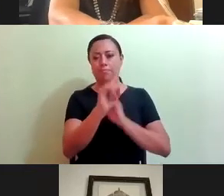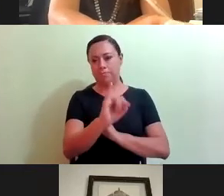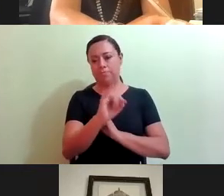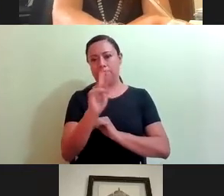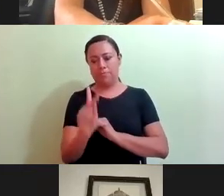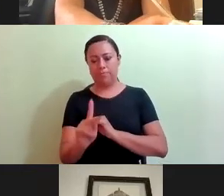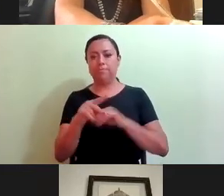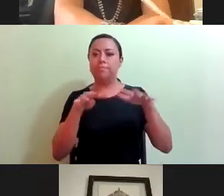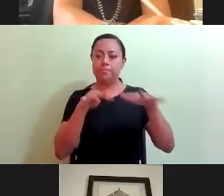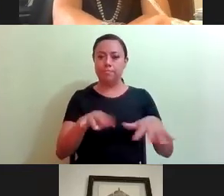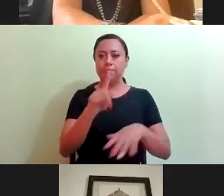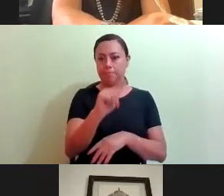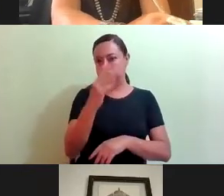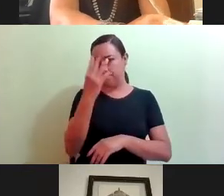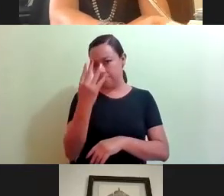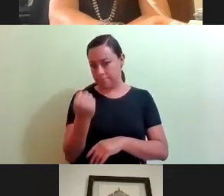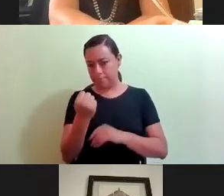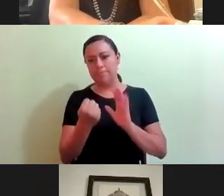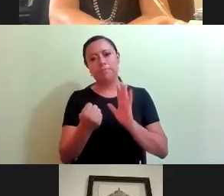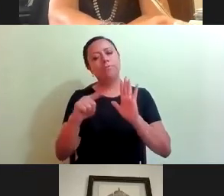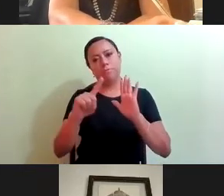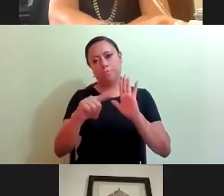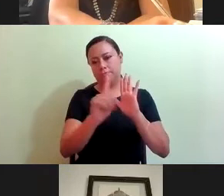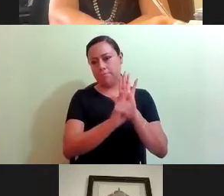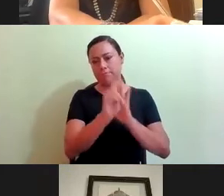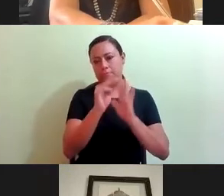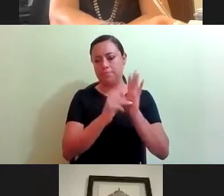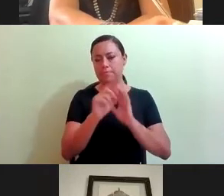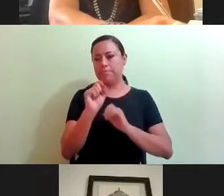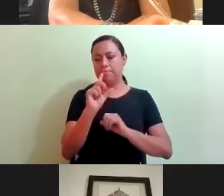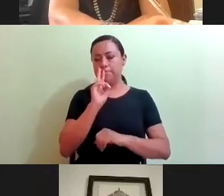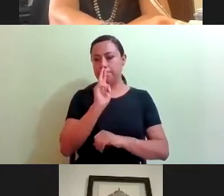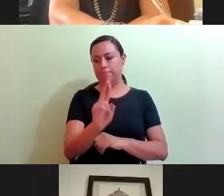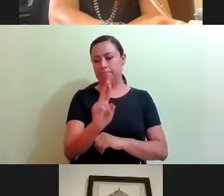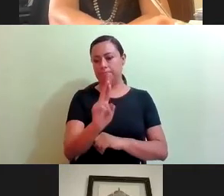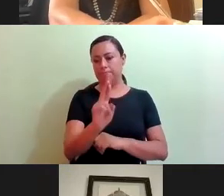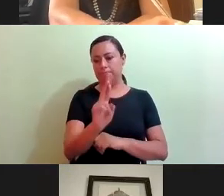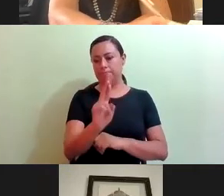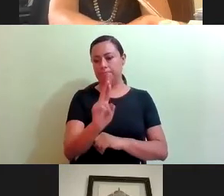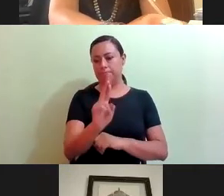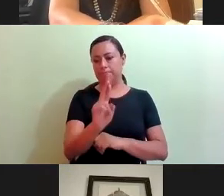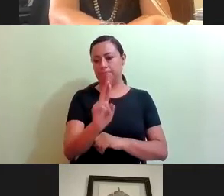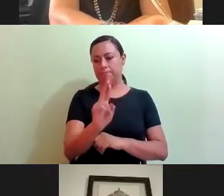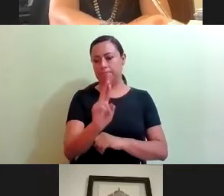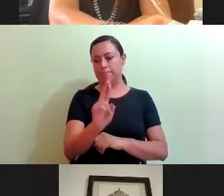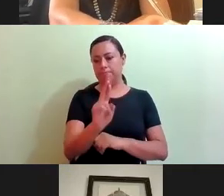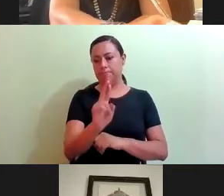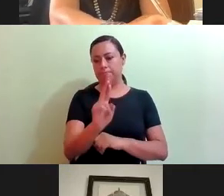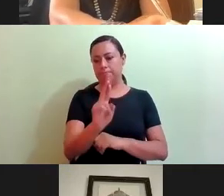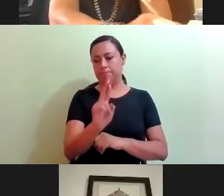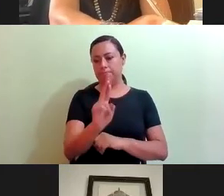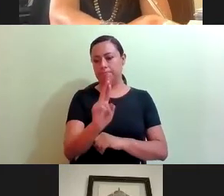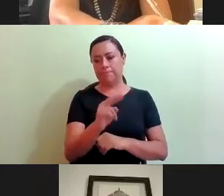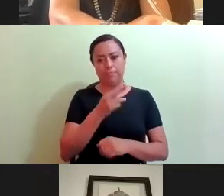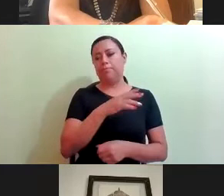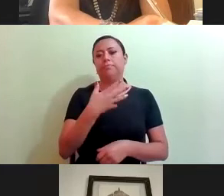1979 diagonal 2020, interpuesto en contra de la respuesta emitida por este sujeto obligado en atención de la solicitud de información identificada